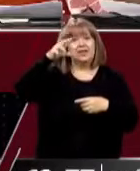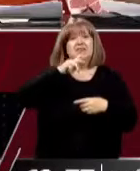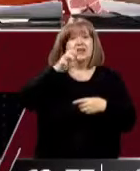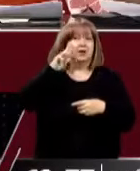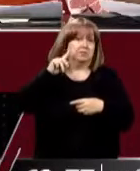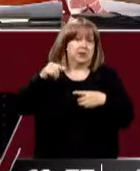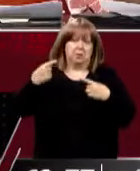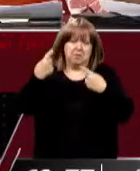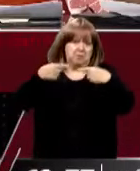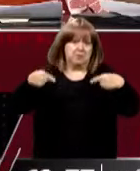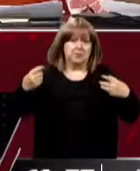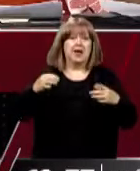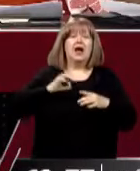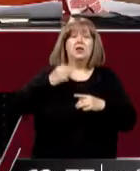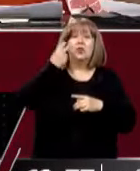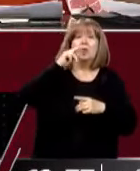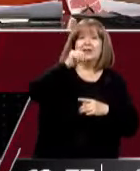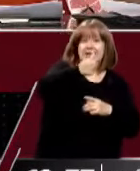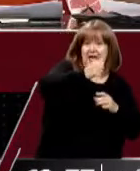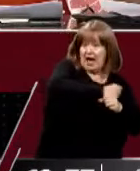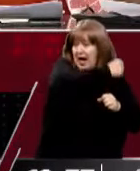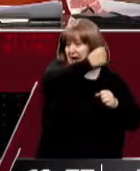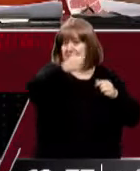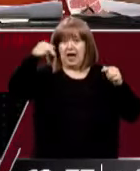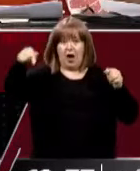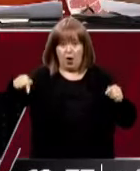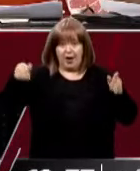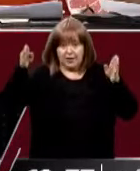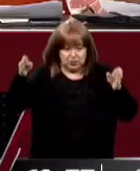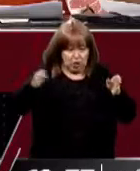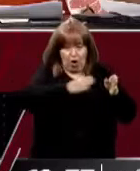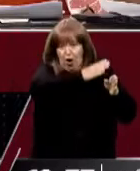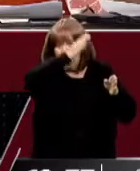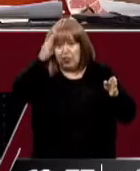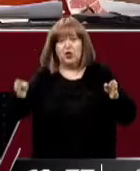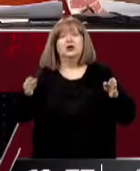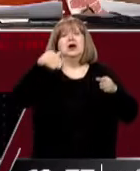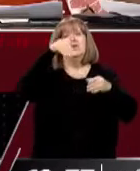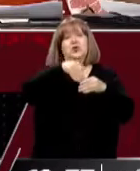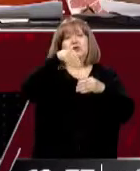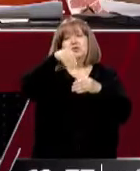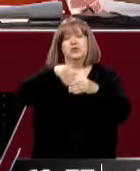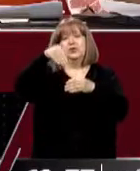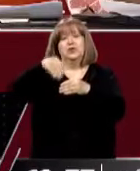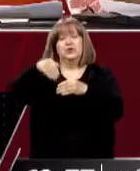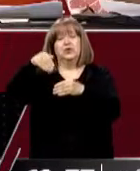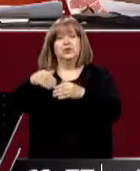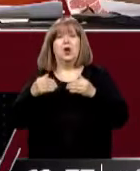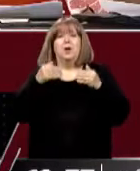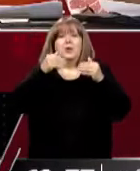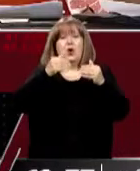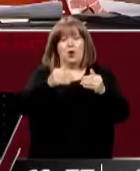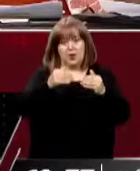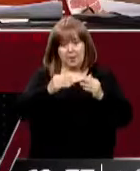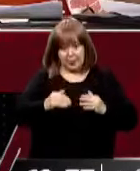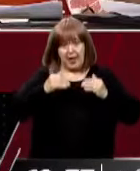sido legisladores desde 2006 en adelante, si ustedes miran las memorias del Congreso, han votado cada una de las prórrogas de esta ley